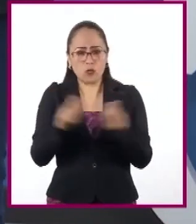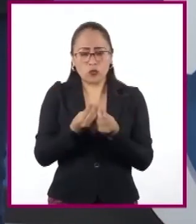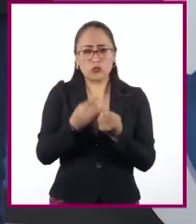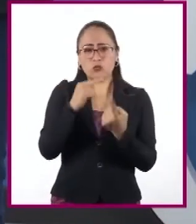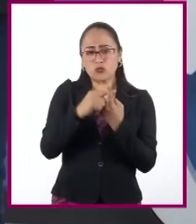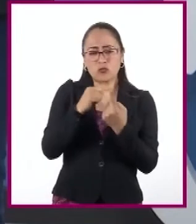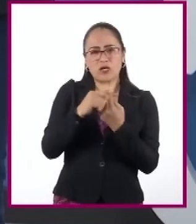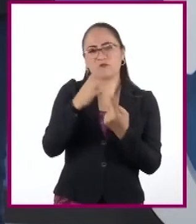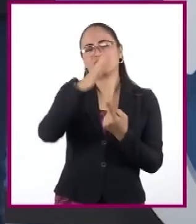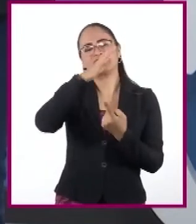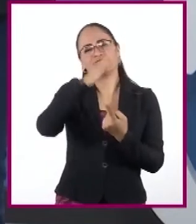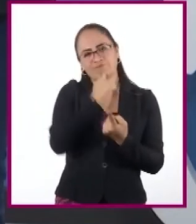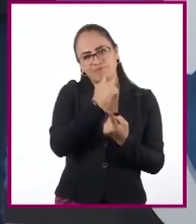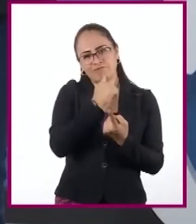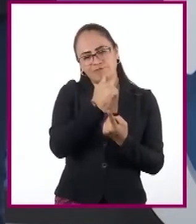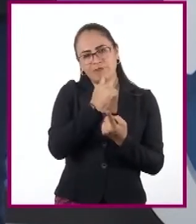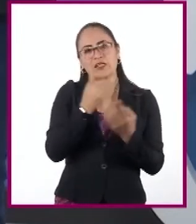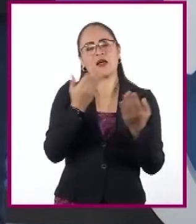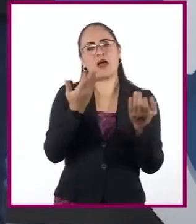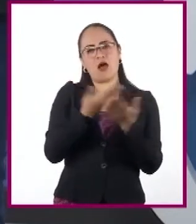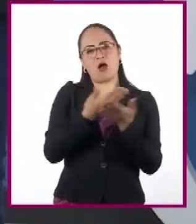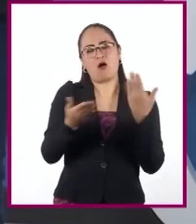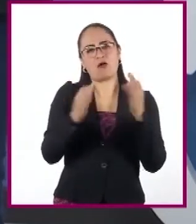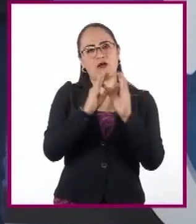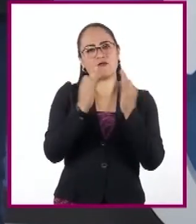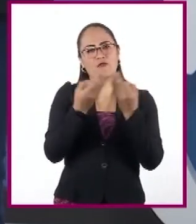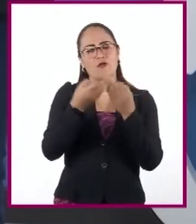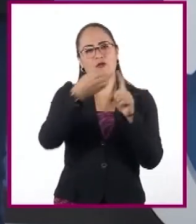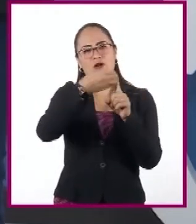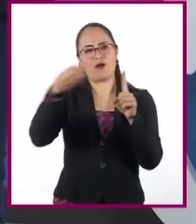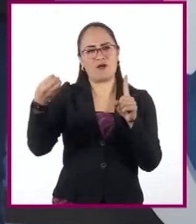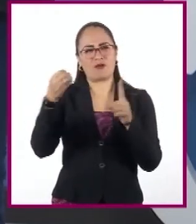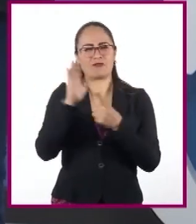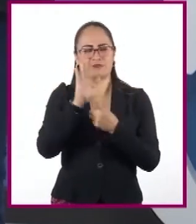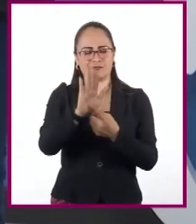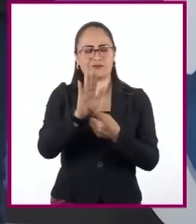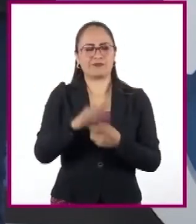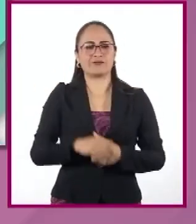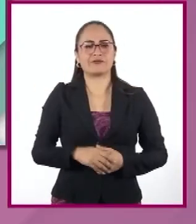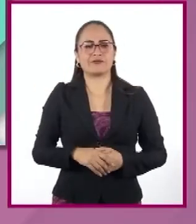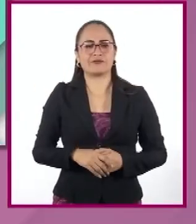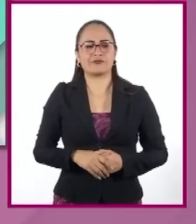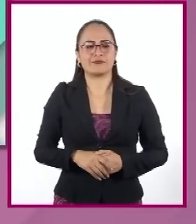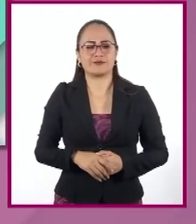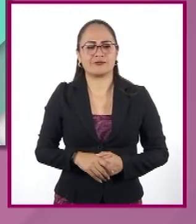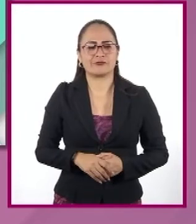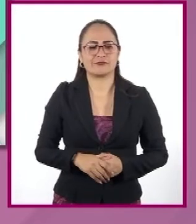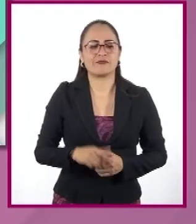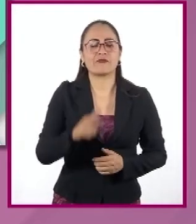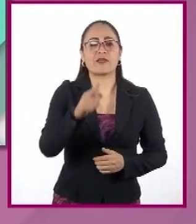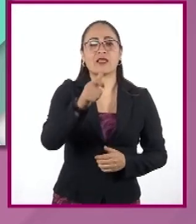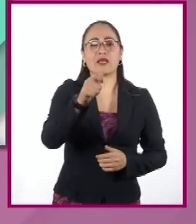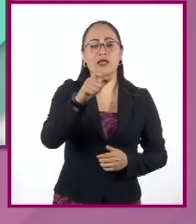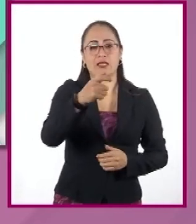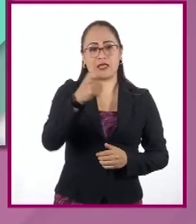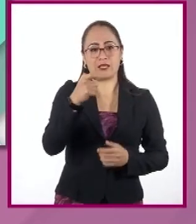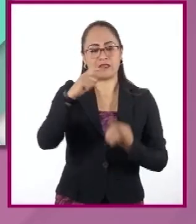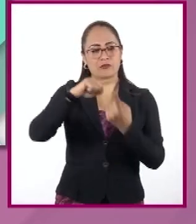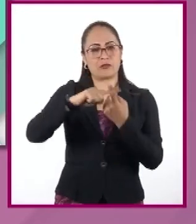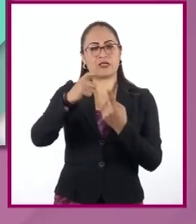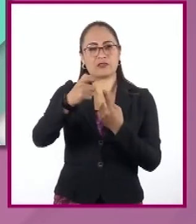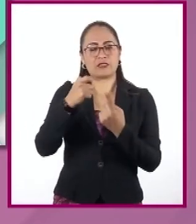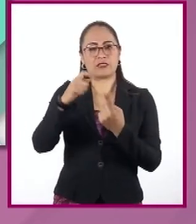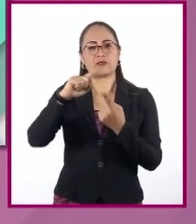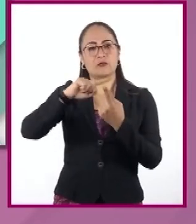sí conocemos, queda la ecuación expresada de la siguiente manera. X más X